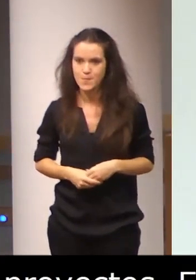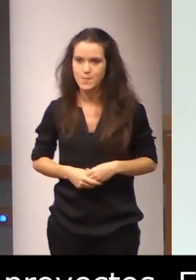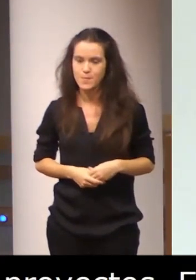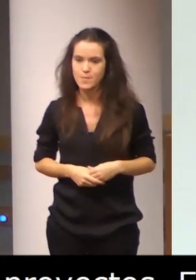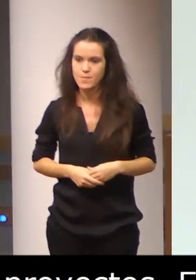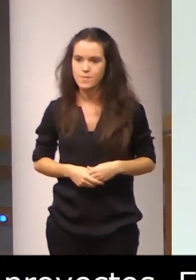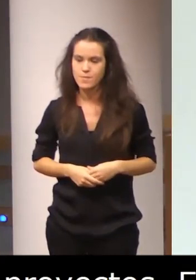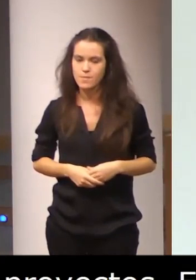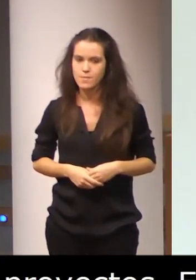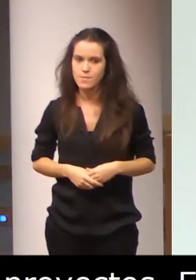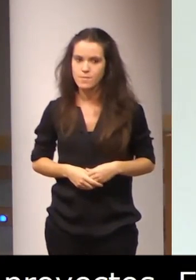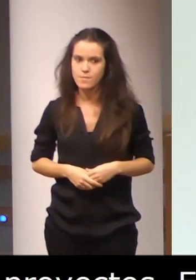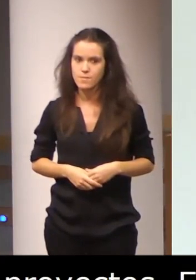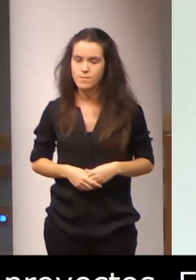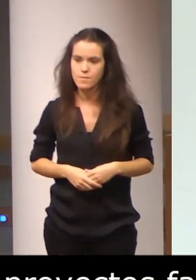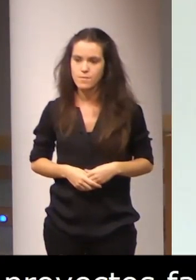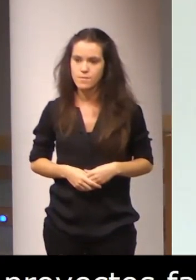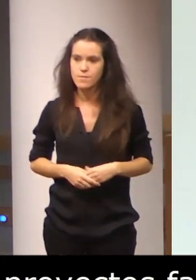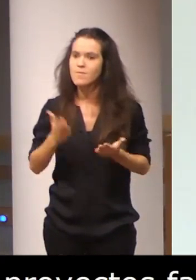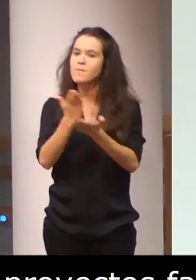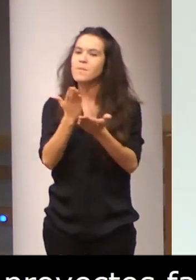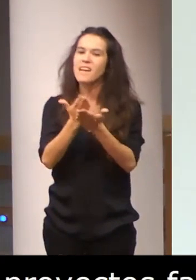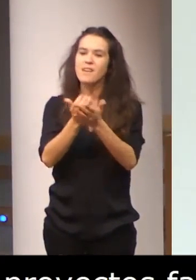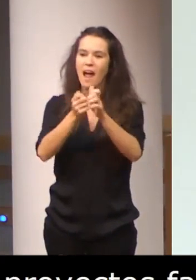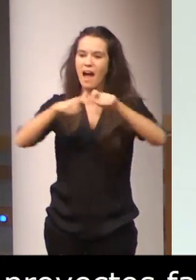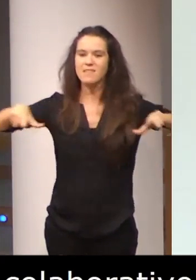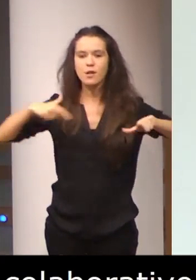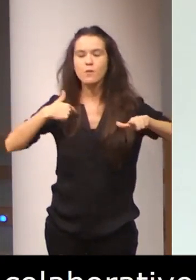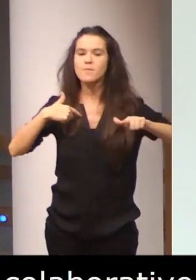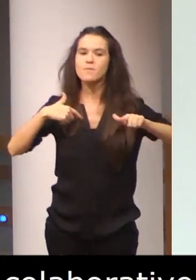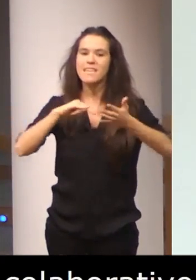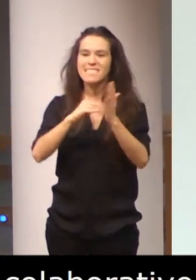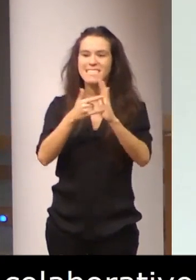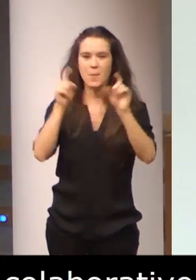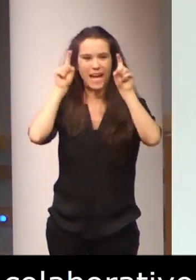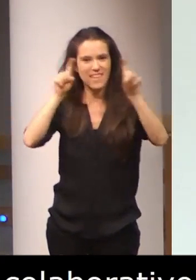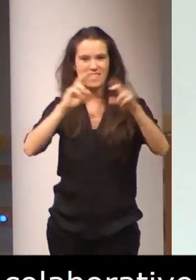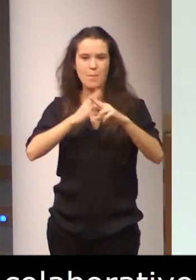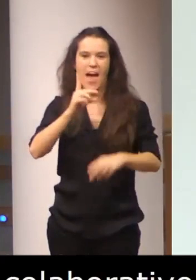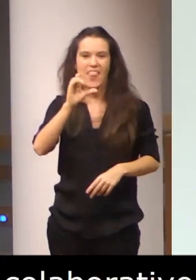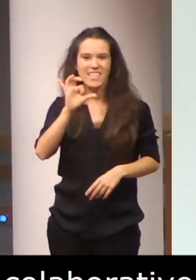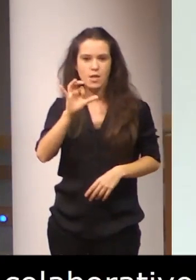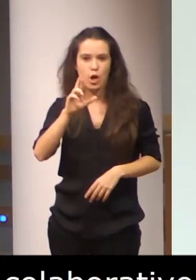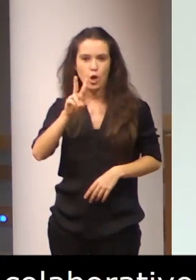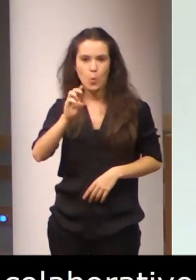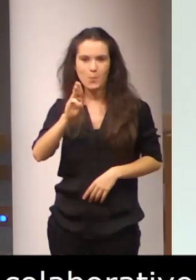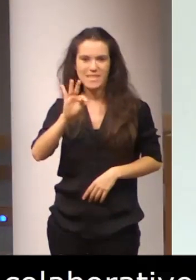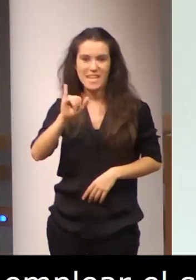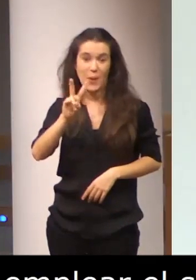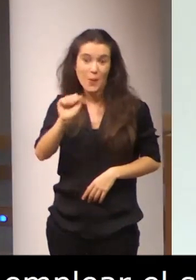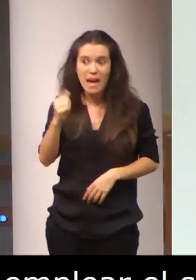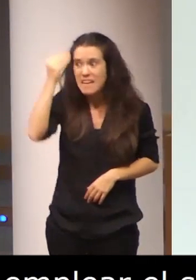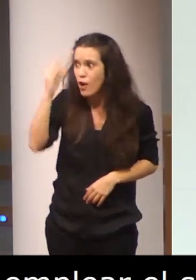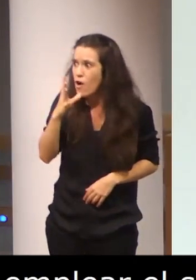Emplear en clase, yo suelo emplear en clase lo que es el sistema de enseñanza disruptiva, o creo que también en español se le